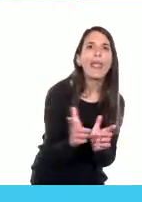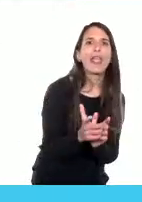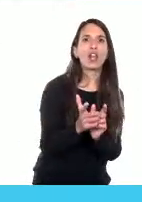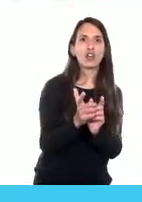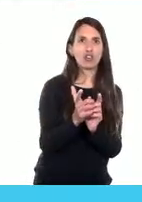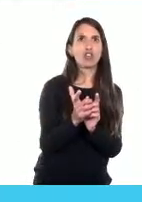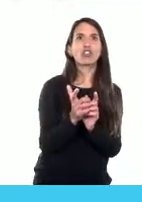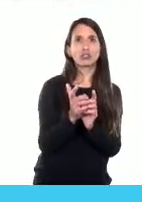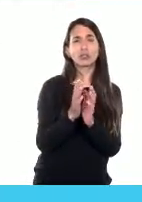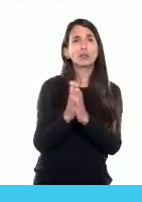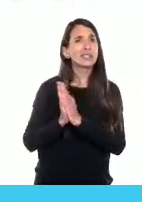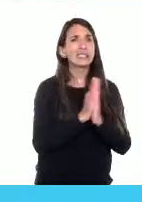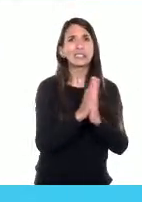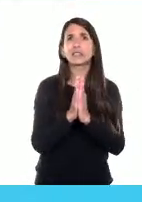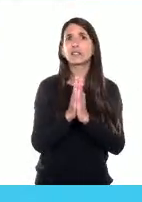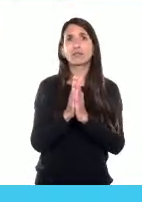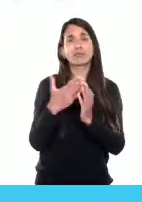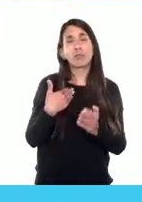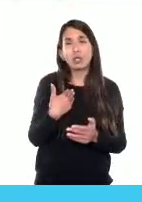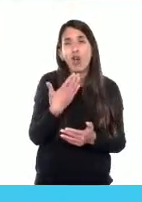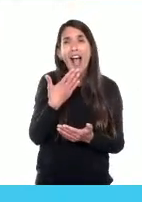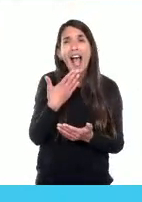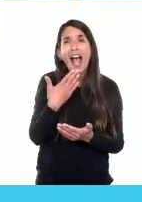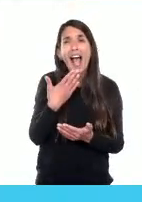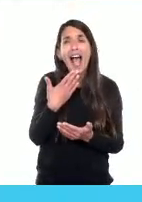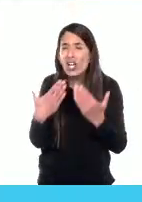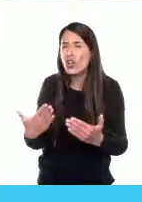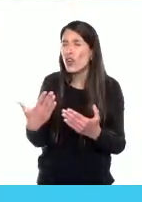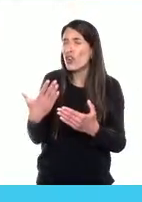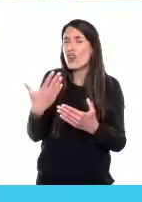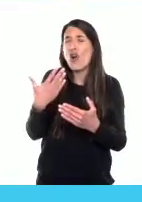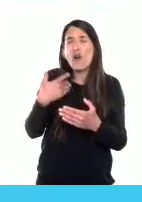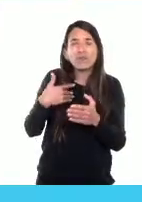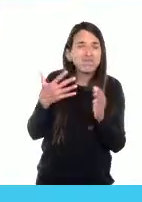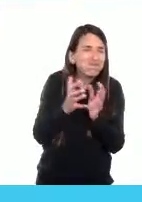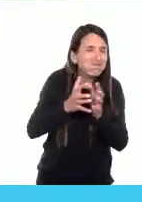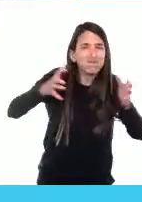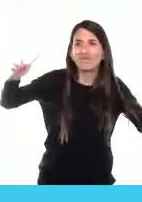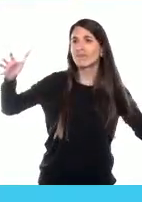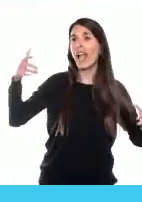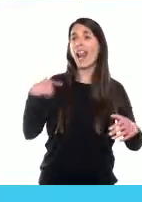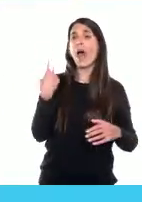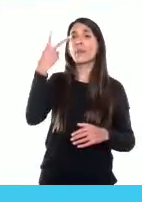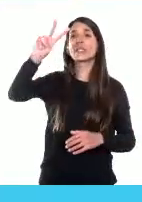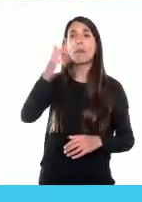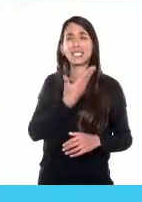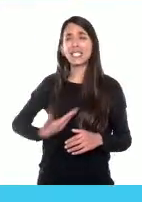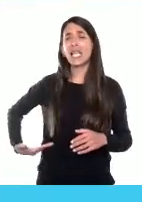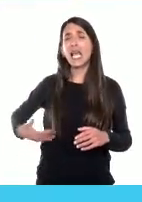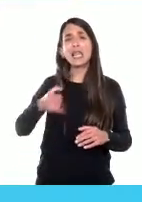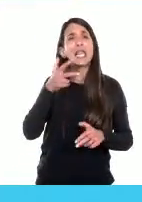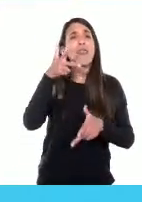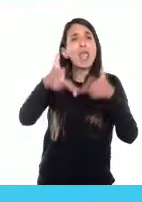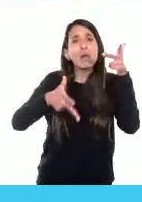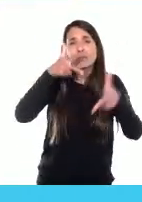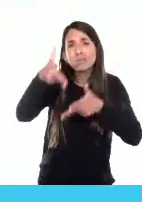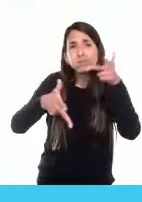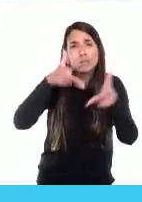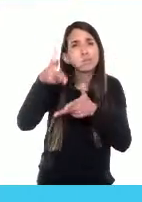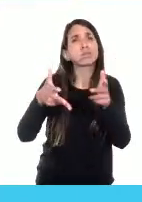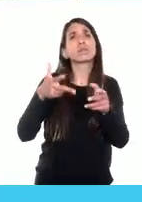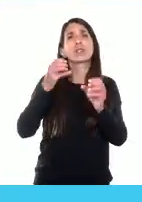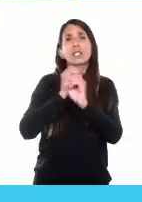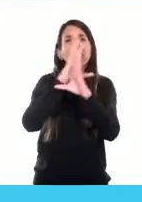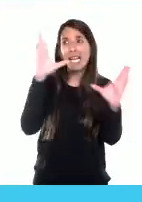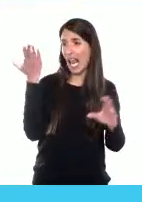mesa. Lamento profundamente que en las discusiones diarias de la política, en las cuales la vicepresidenta